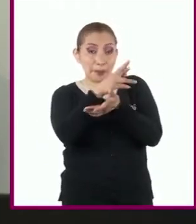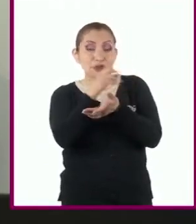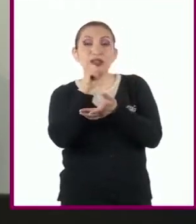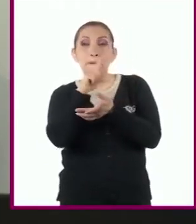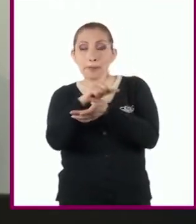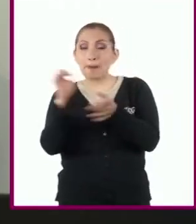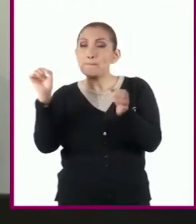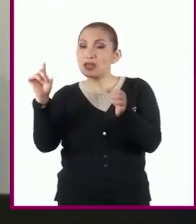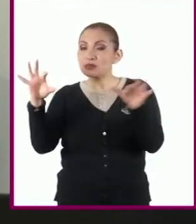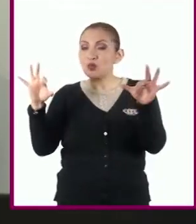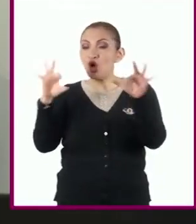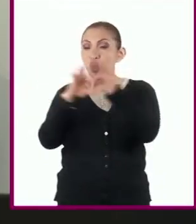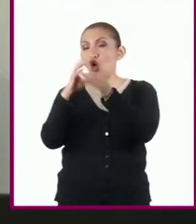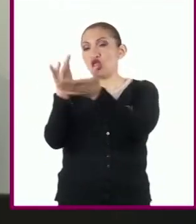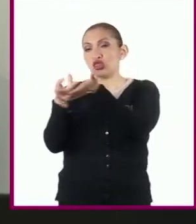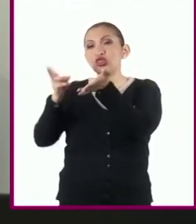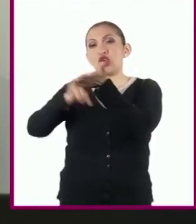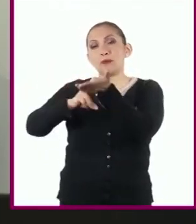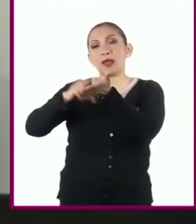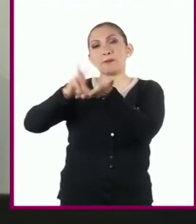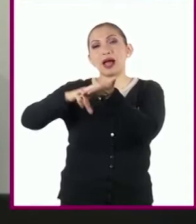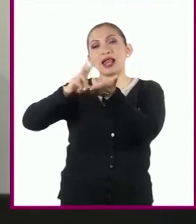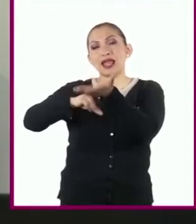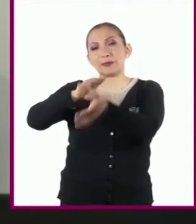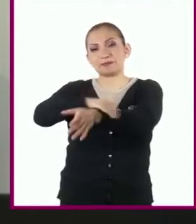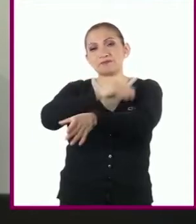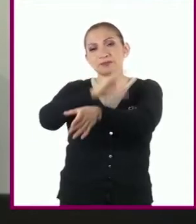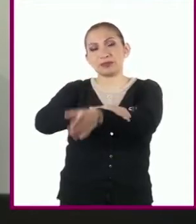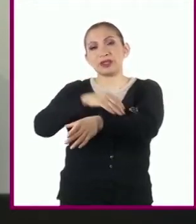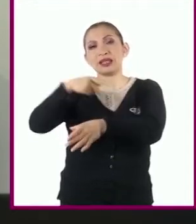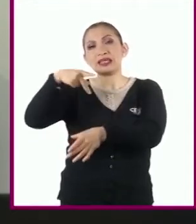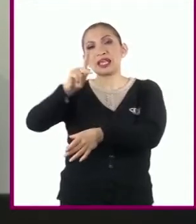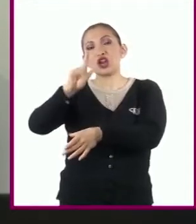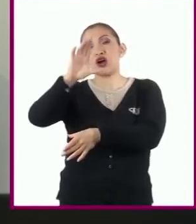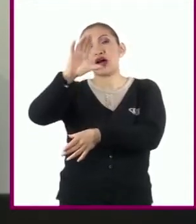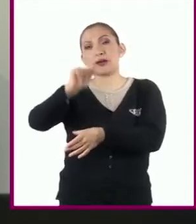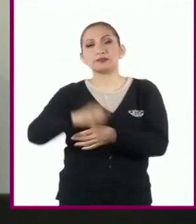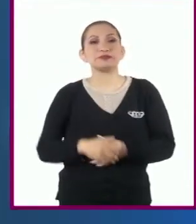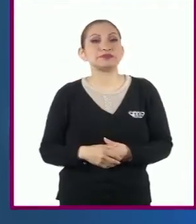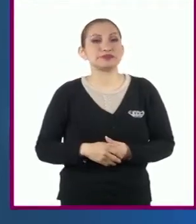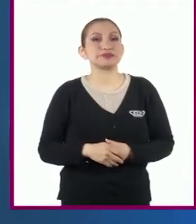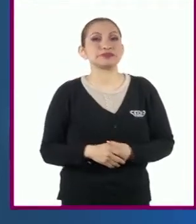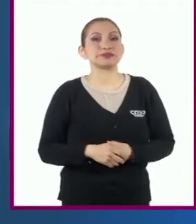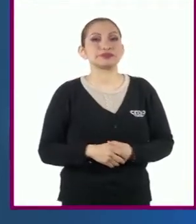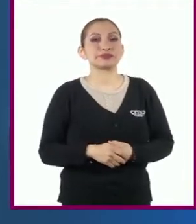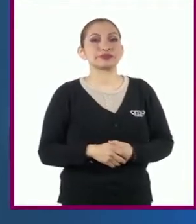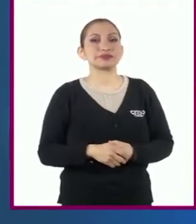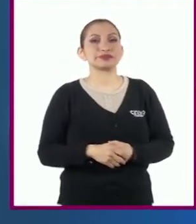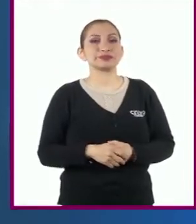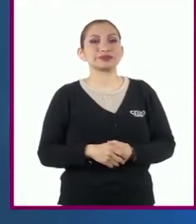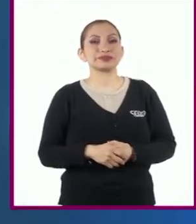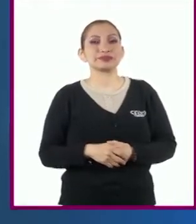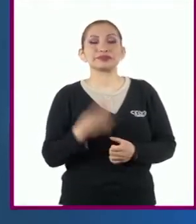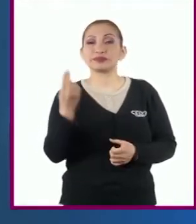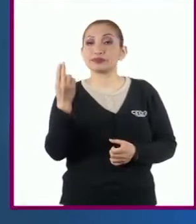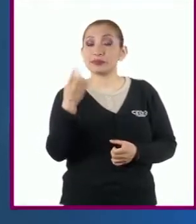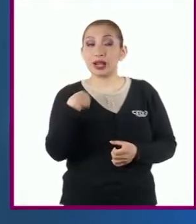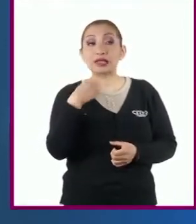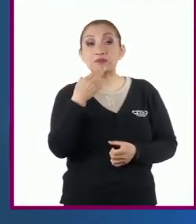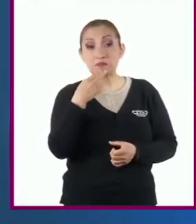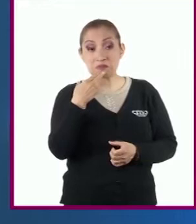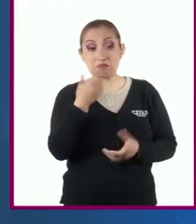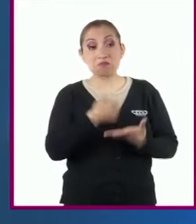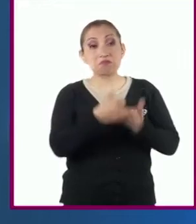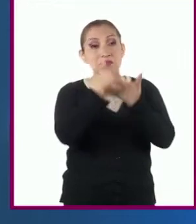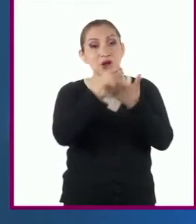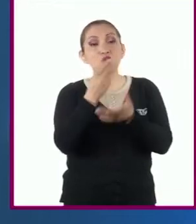le corresponde el doble del valor calórico en kilocalorías. Es útil hacer uso de